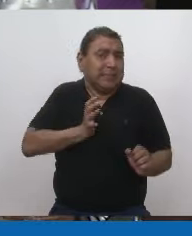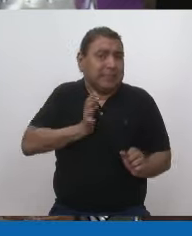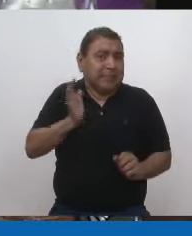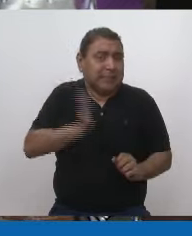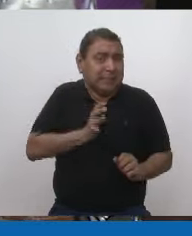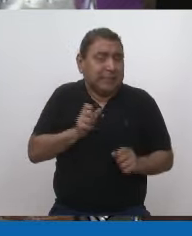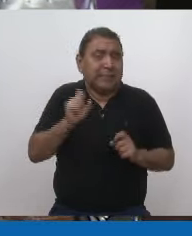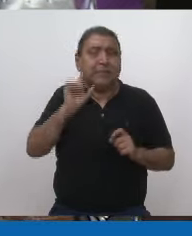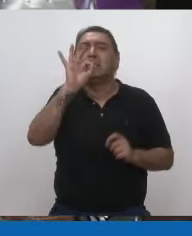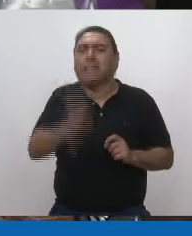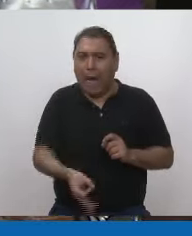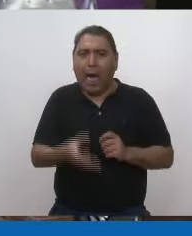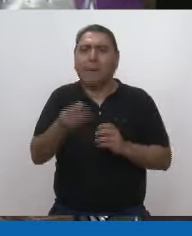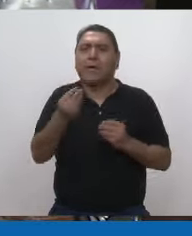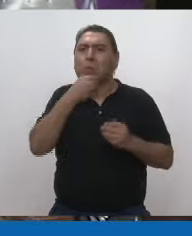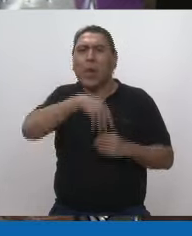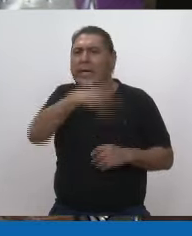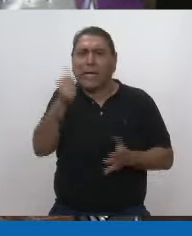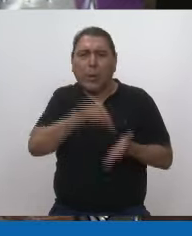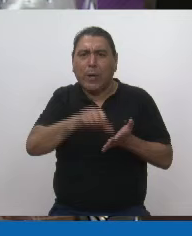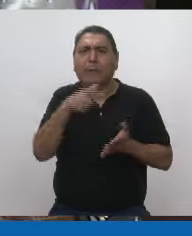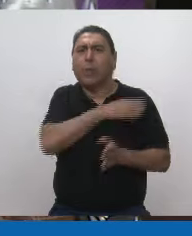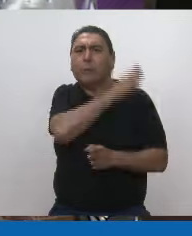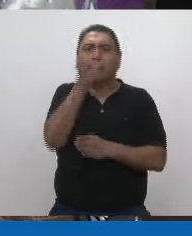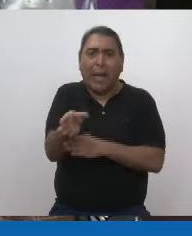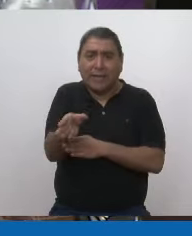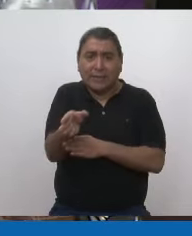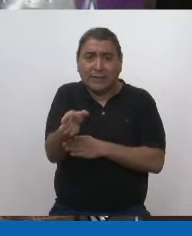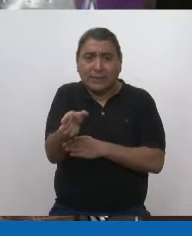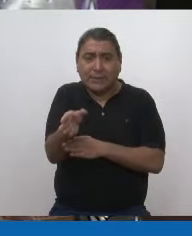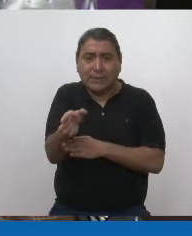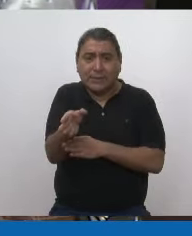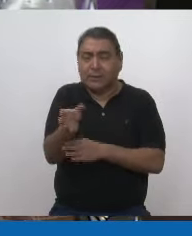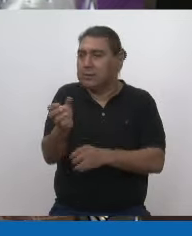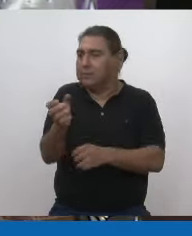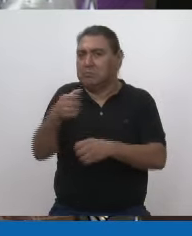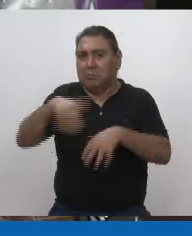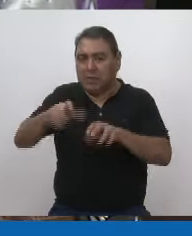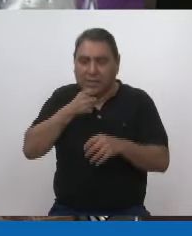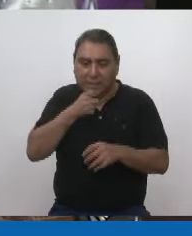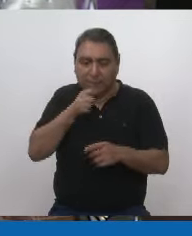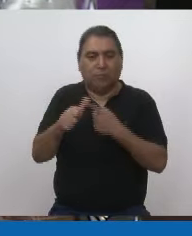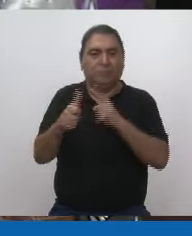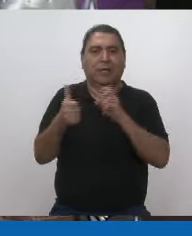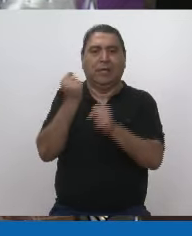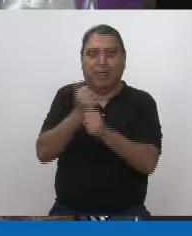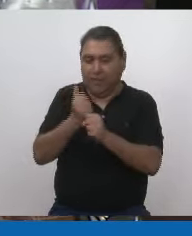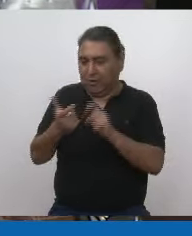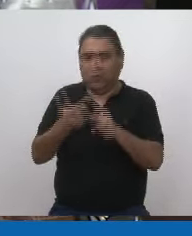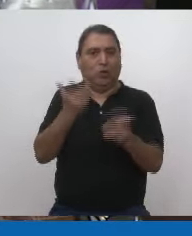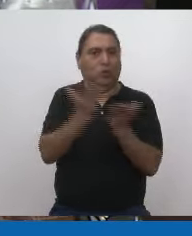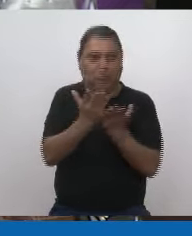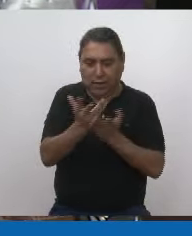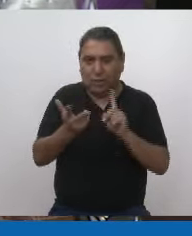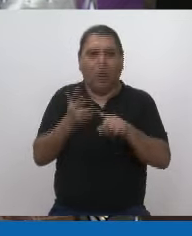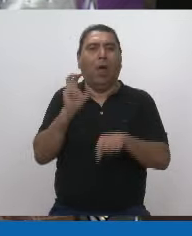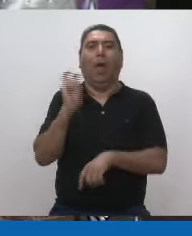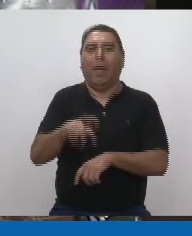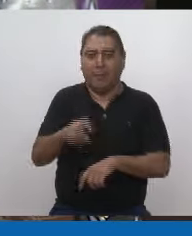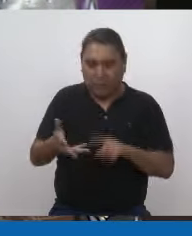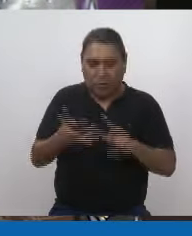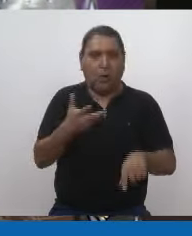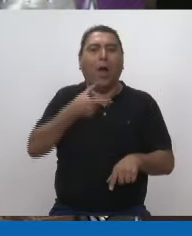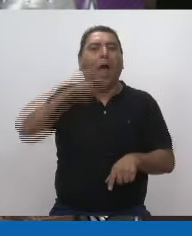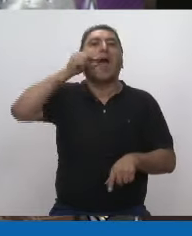sabe que en cualquier lugar en donde estés, trabajando, estudiando, caminando, tomando un